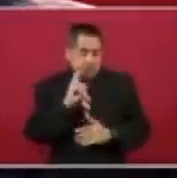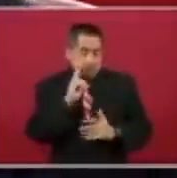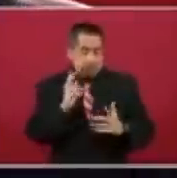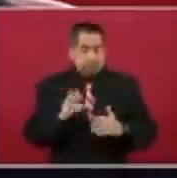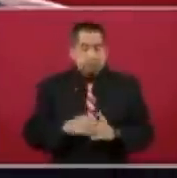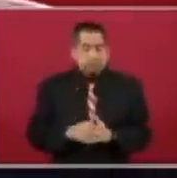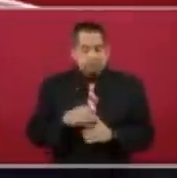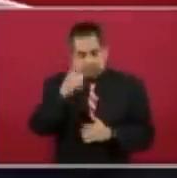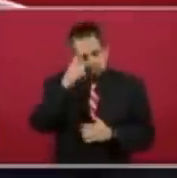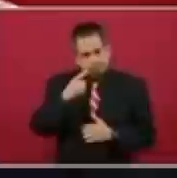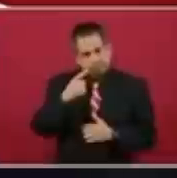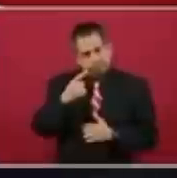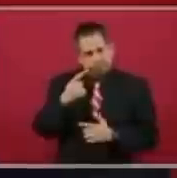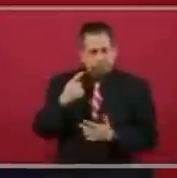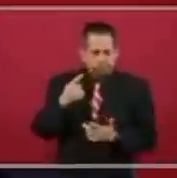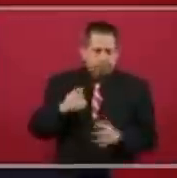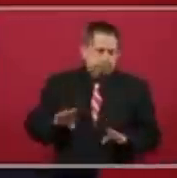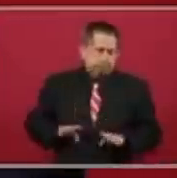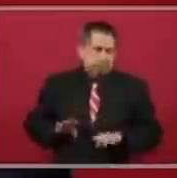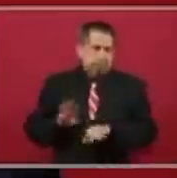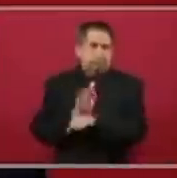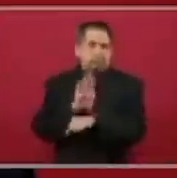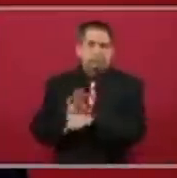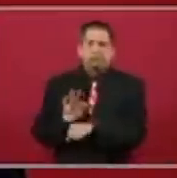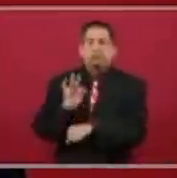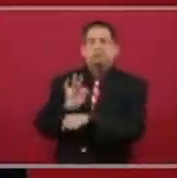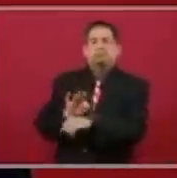en beneficio de